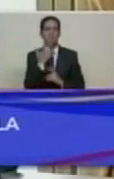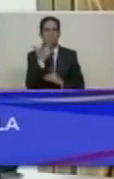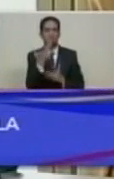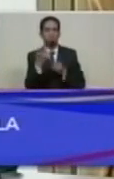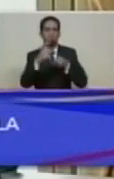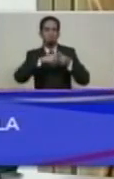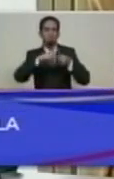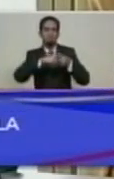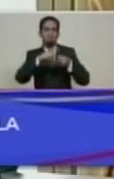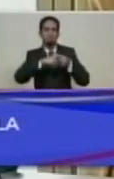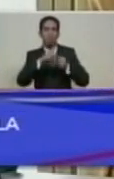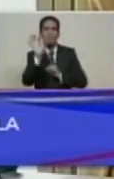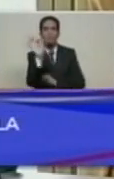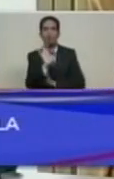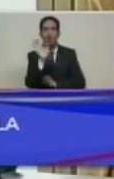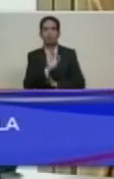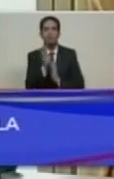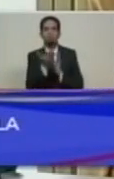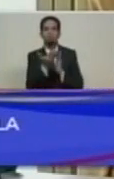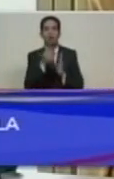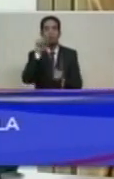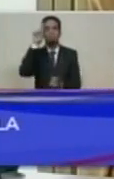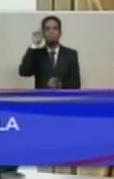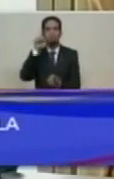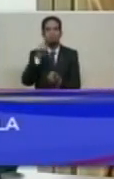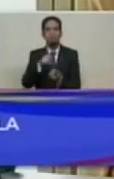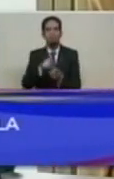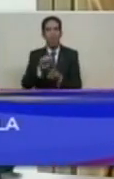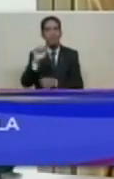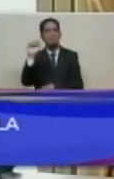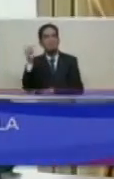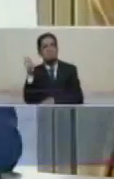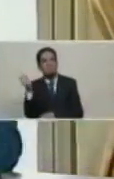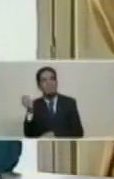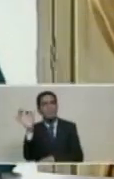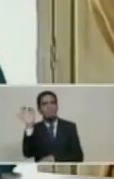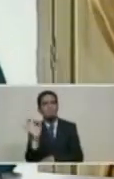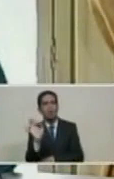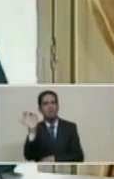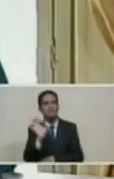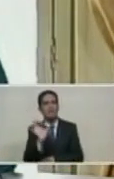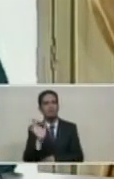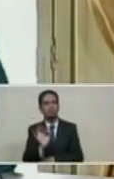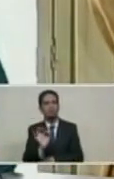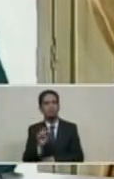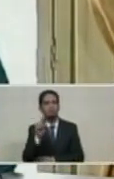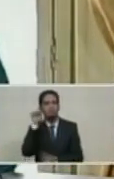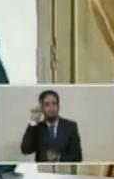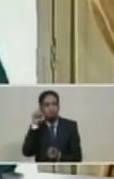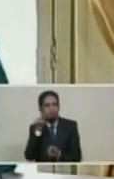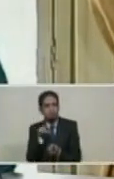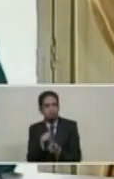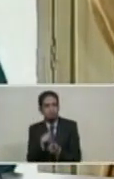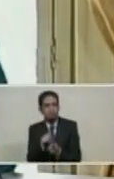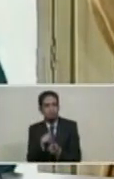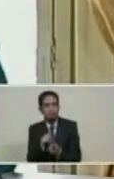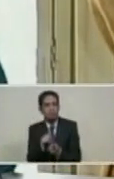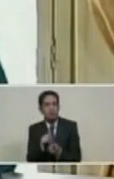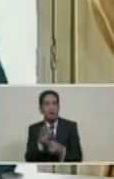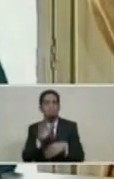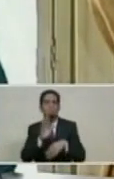escolaridad disminuyó el 10%, 10% menos estudiantes, vinculada a la